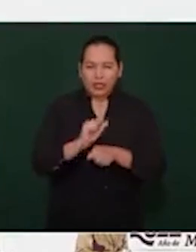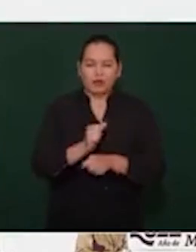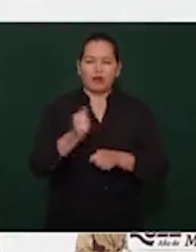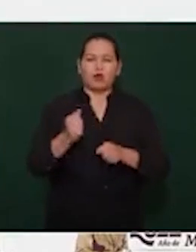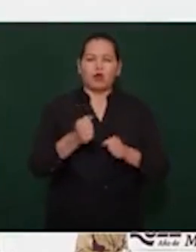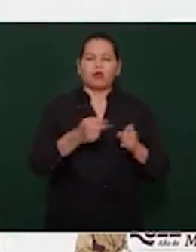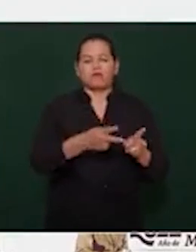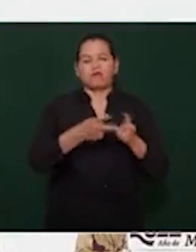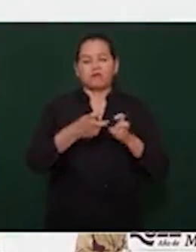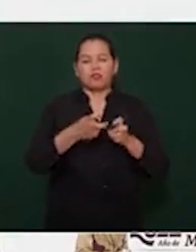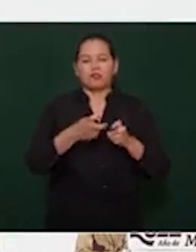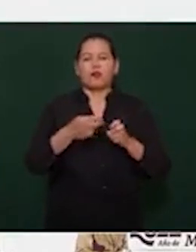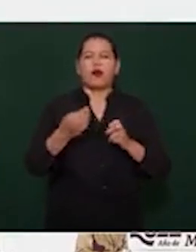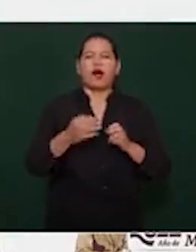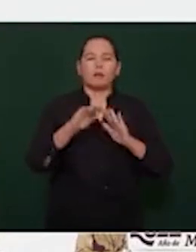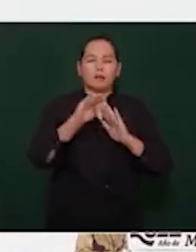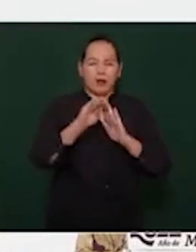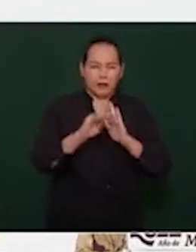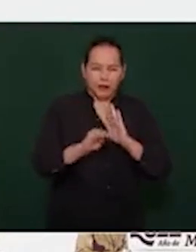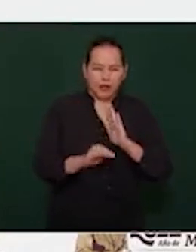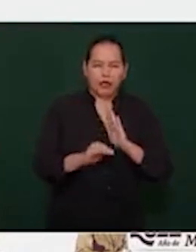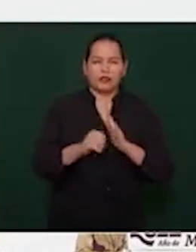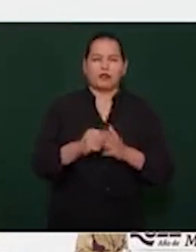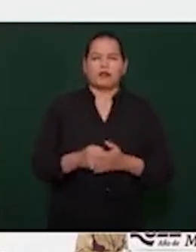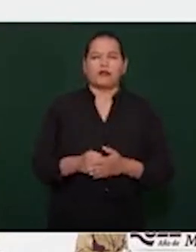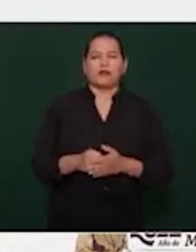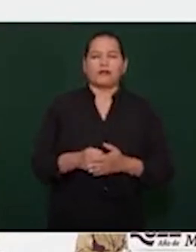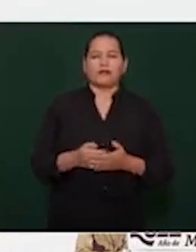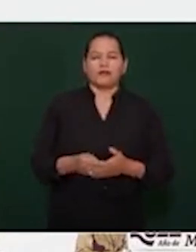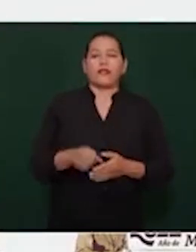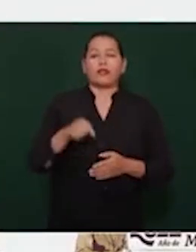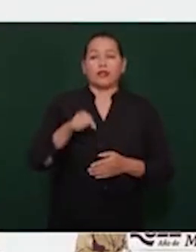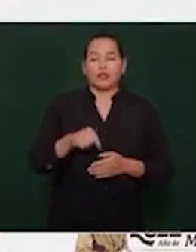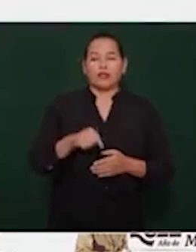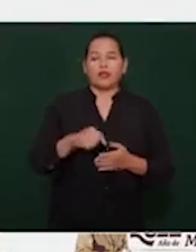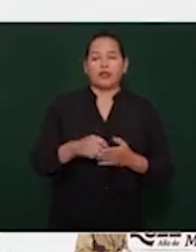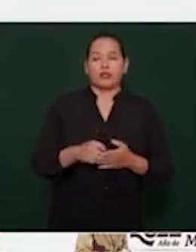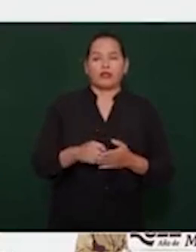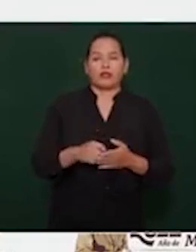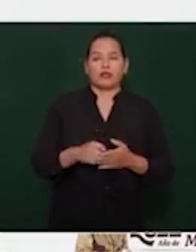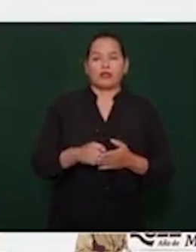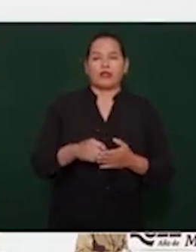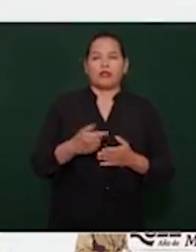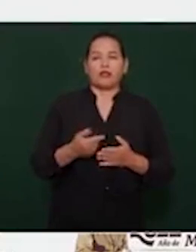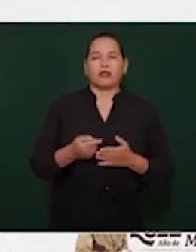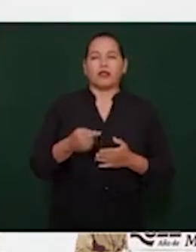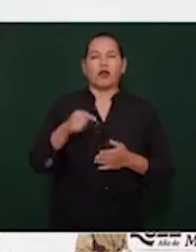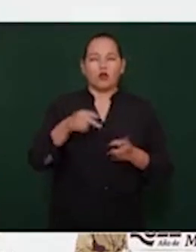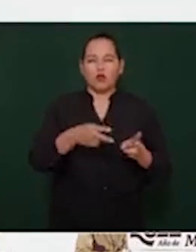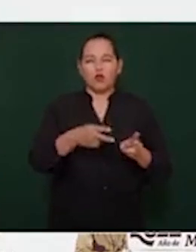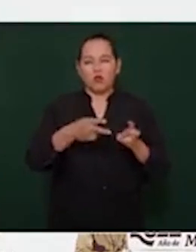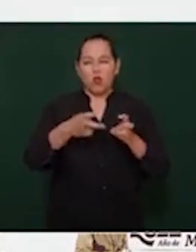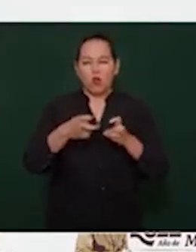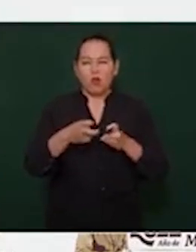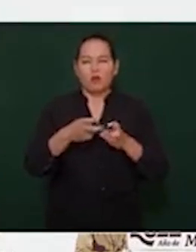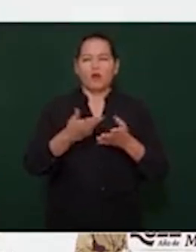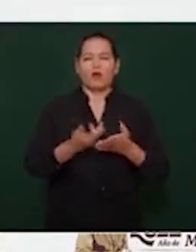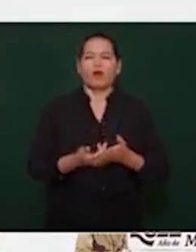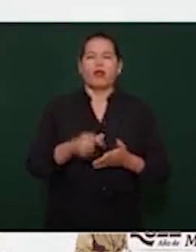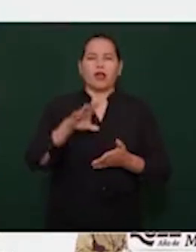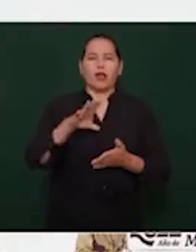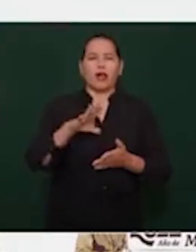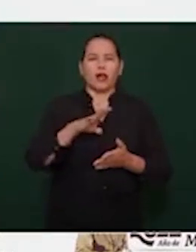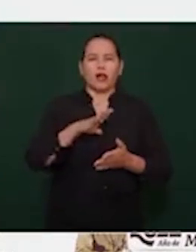En trata de personas, el 12 lugar, con una tendencia hacia la alza. Y con